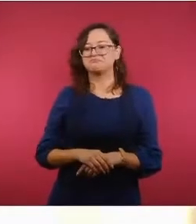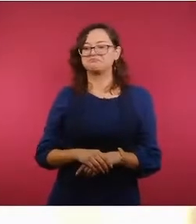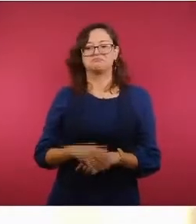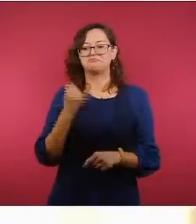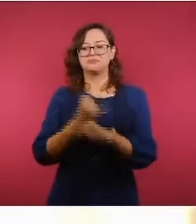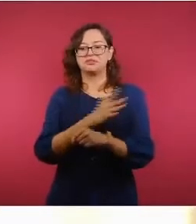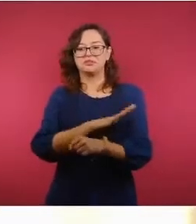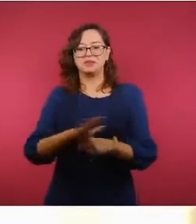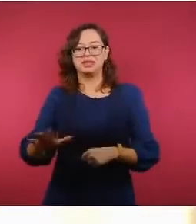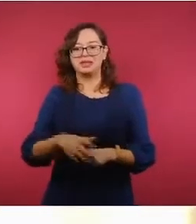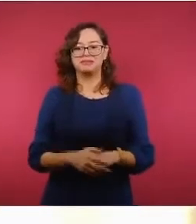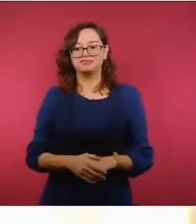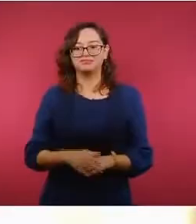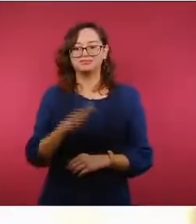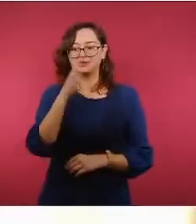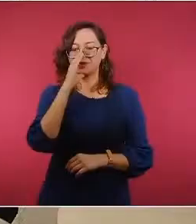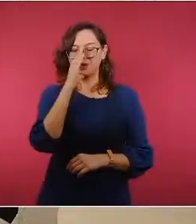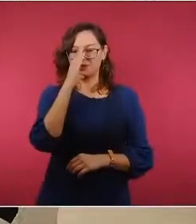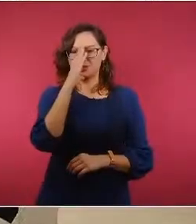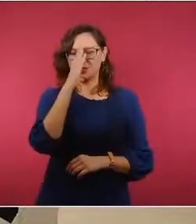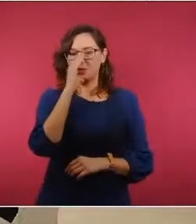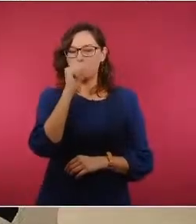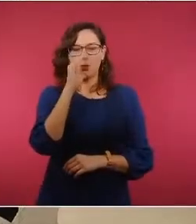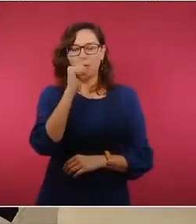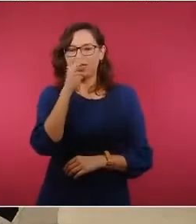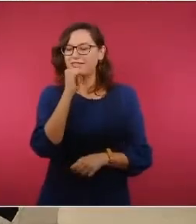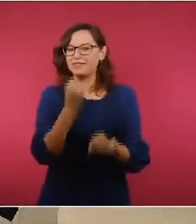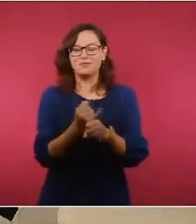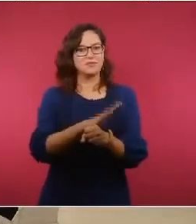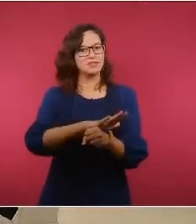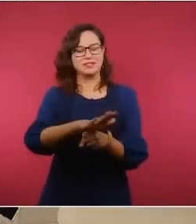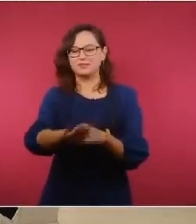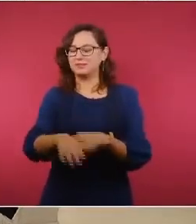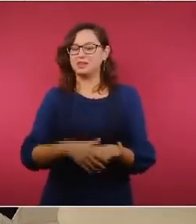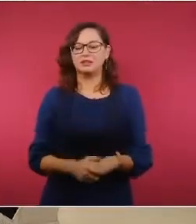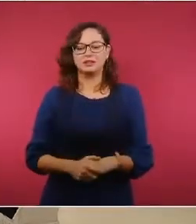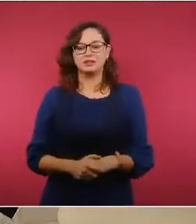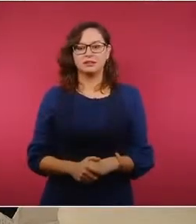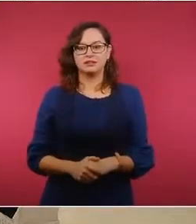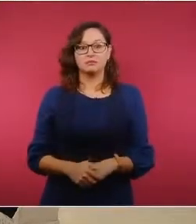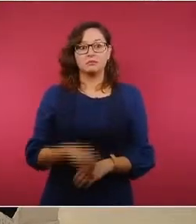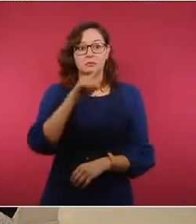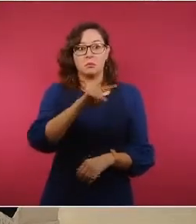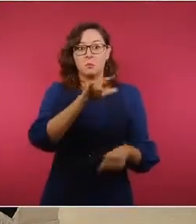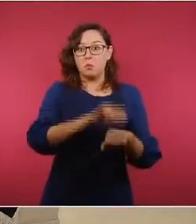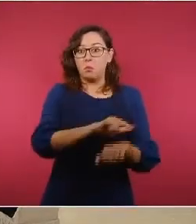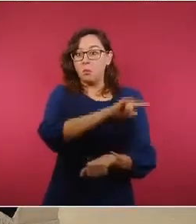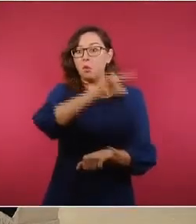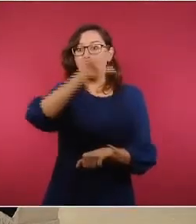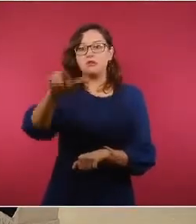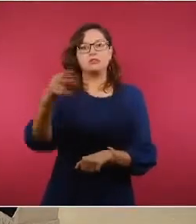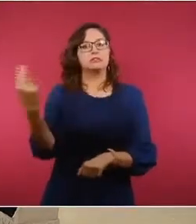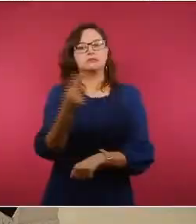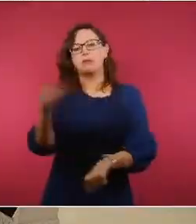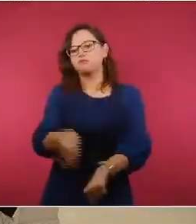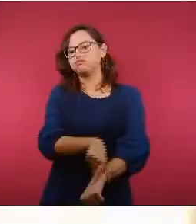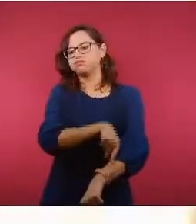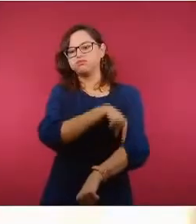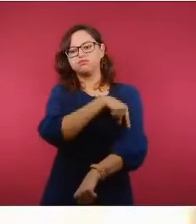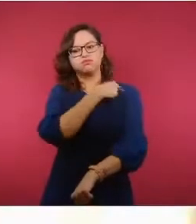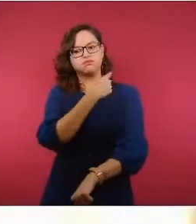para que se justifique técnicamente, se requieren vuelos largos.